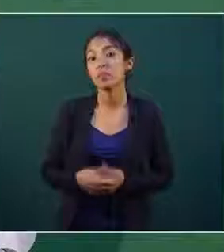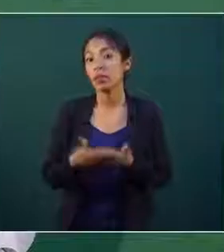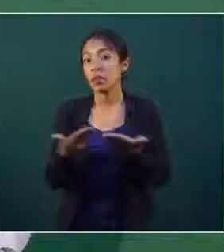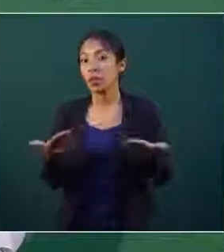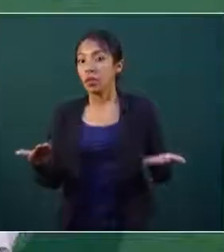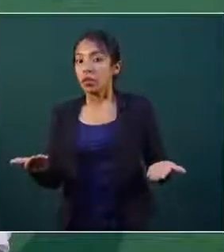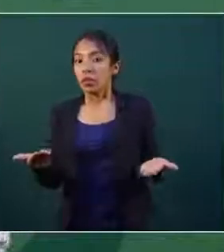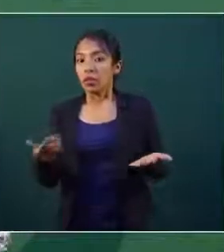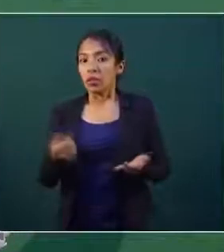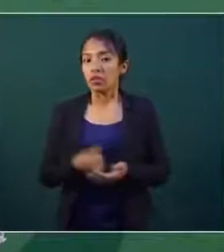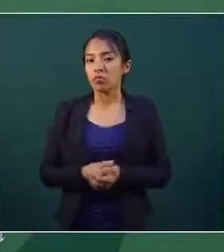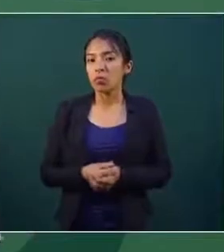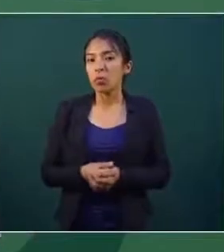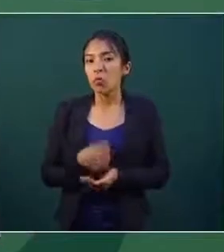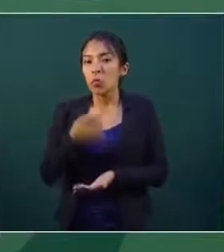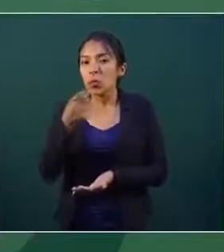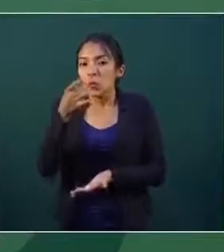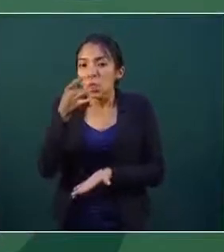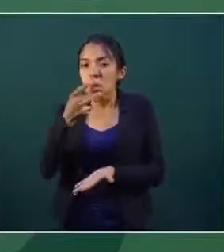las